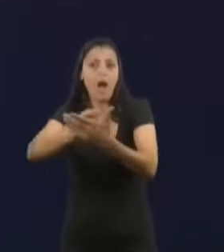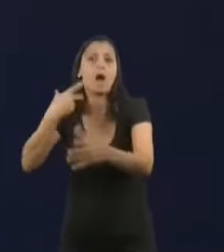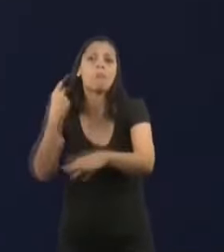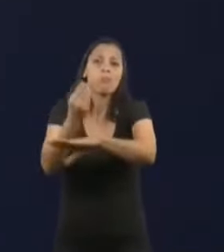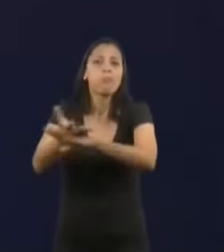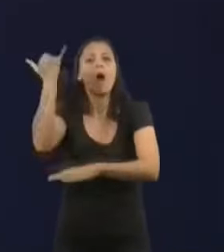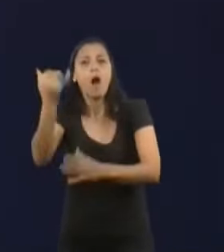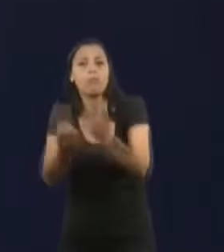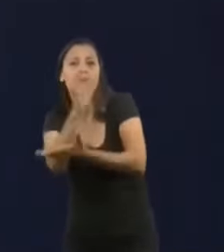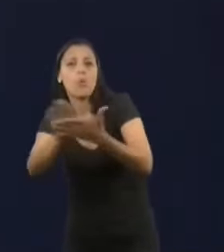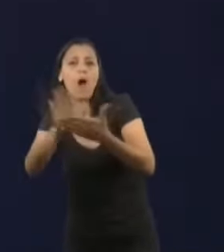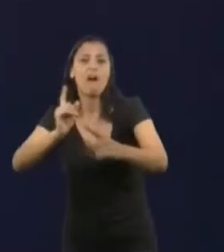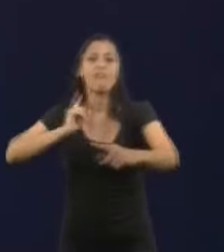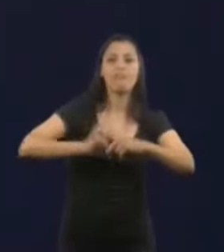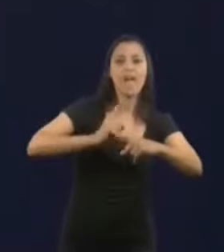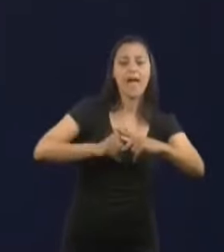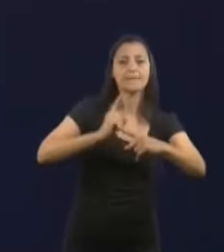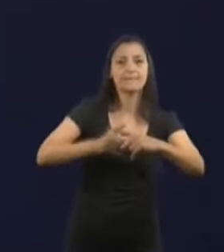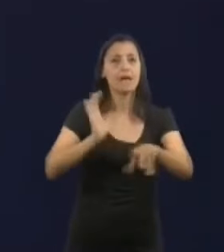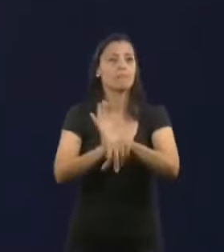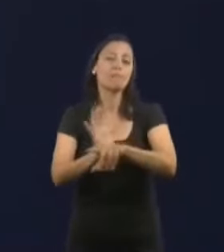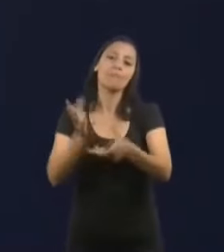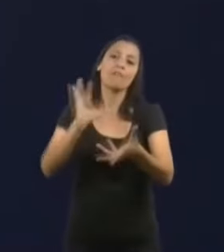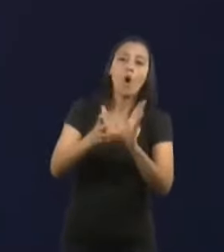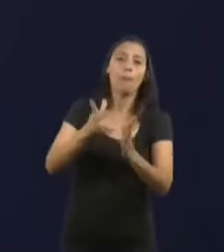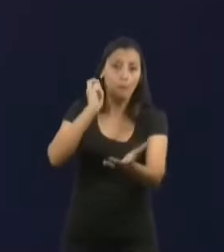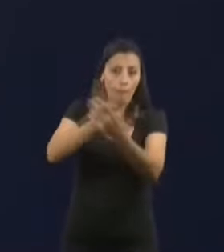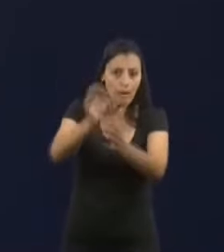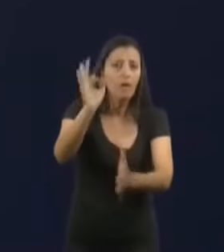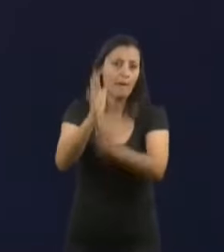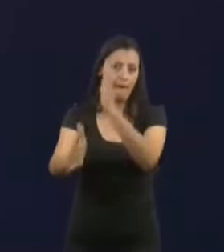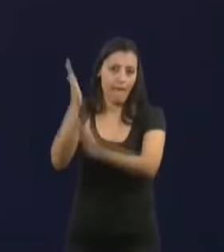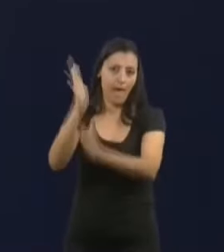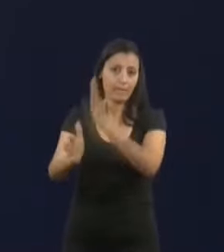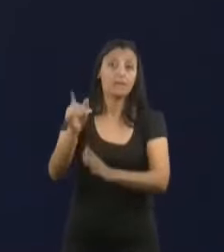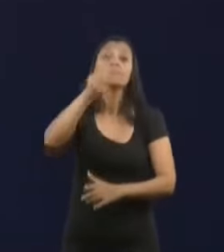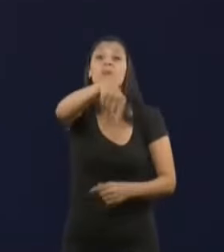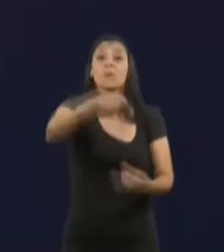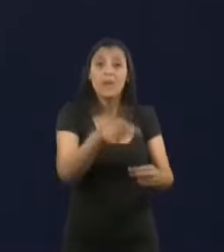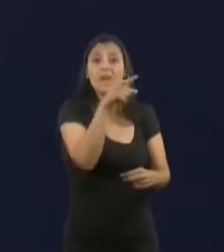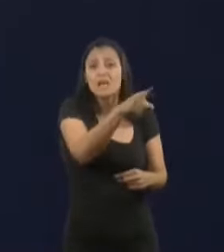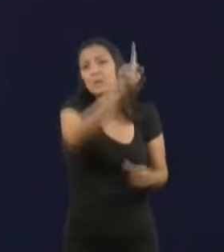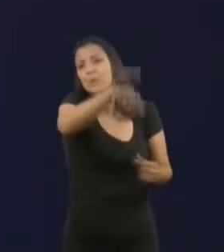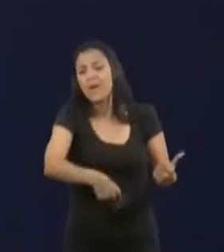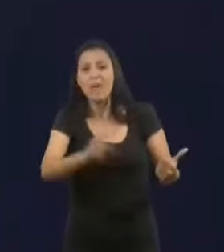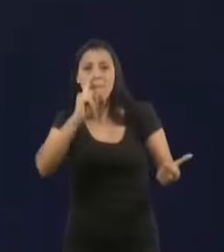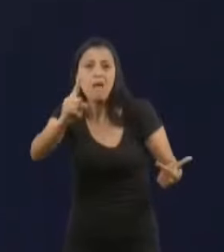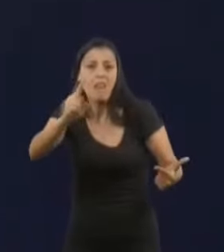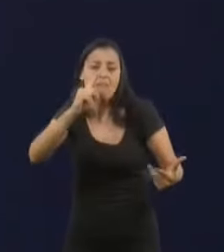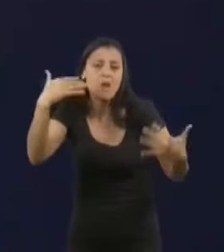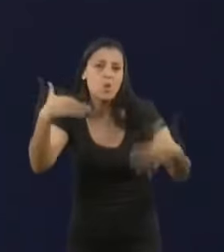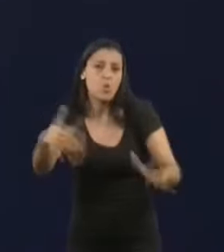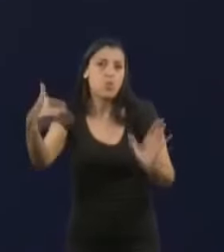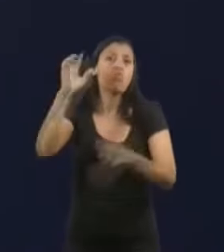fiestas entre enormes comillas gratis porque eso le costó miles y miles de dólares a los